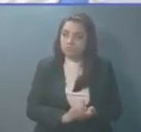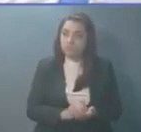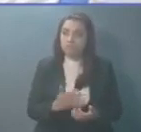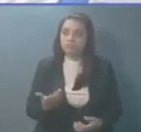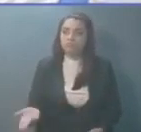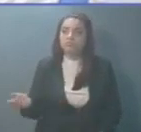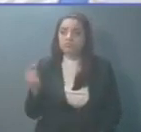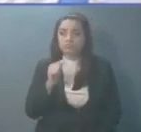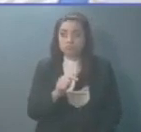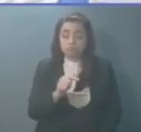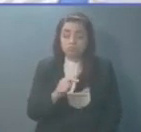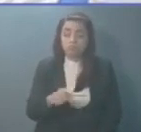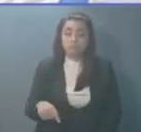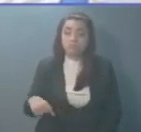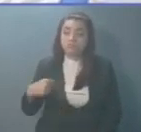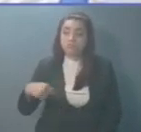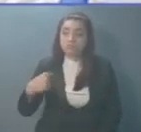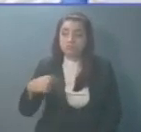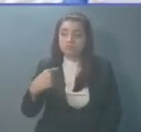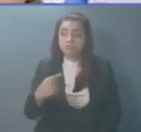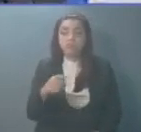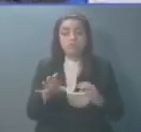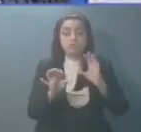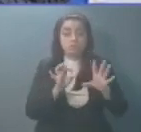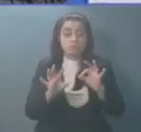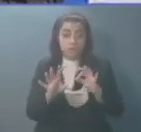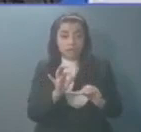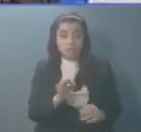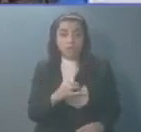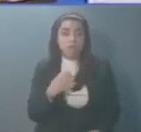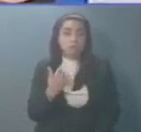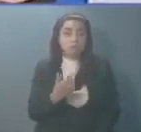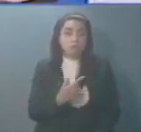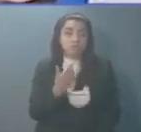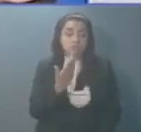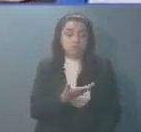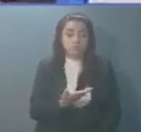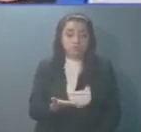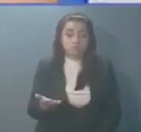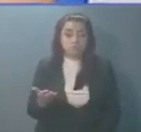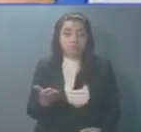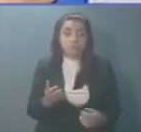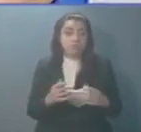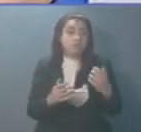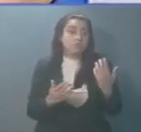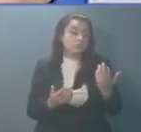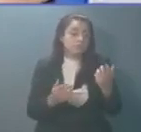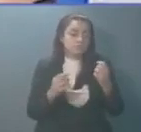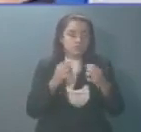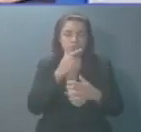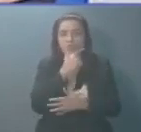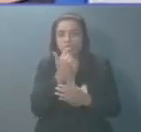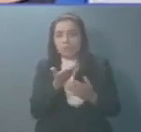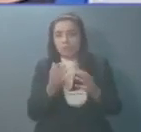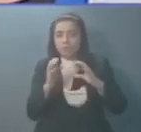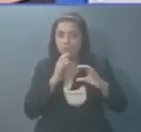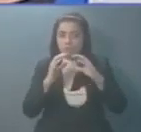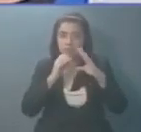una constante de algunos medios, entre comillas,